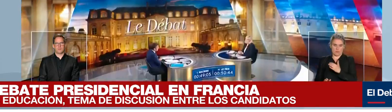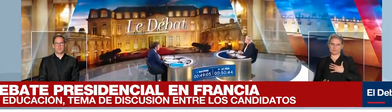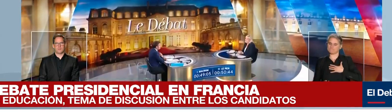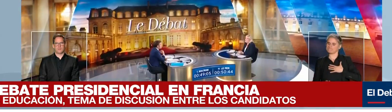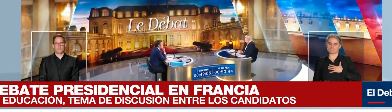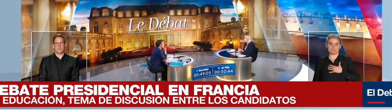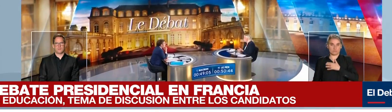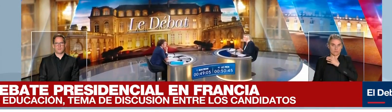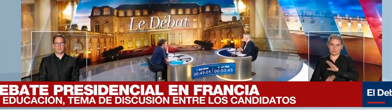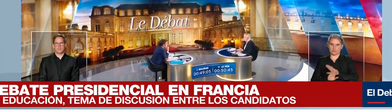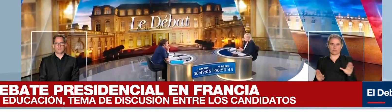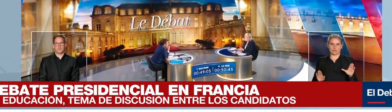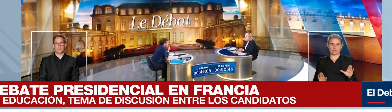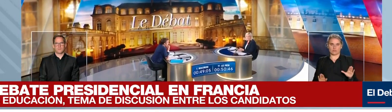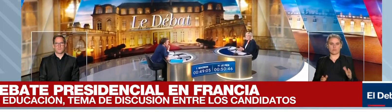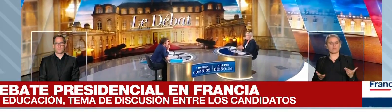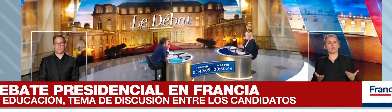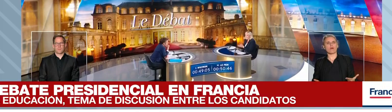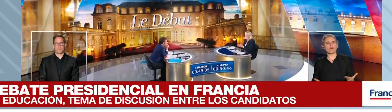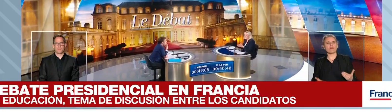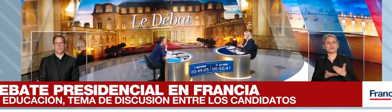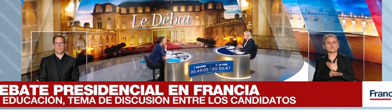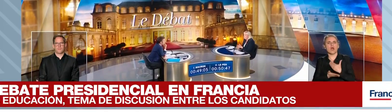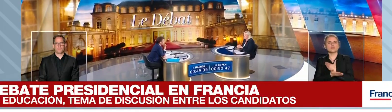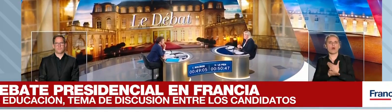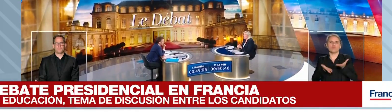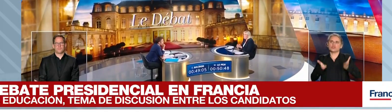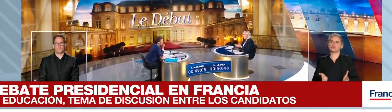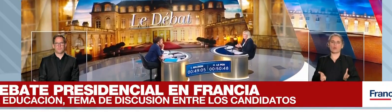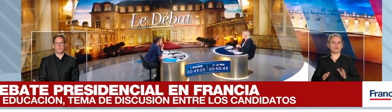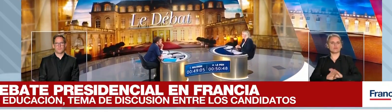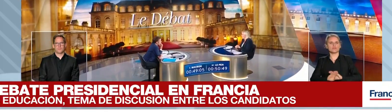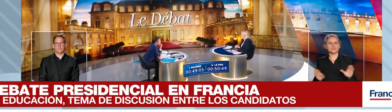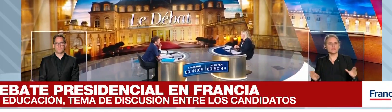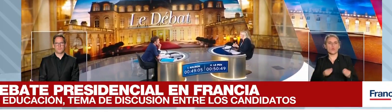Muchos se han quejado de esto. Ya no se están tomando decisiones.